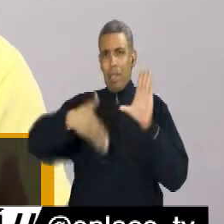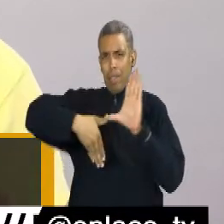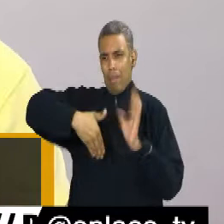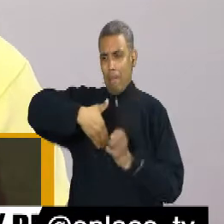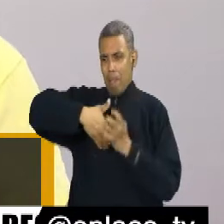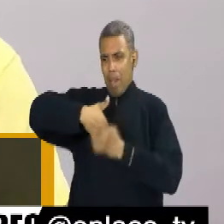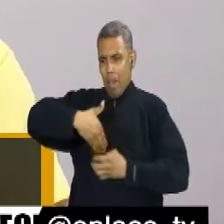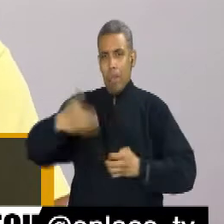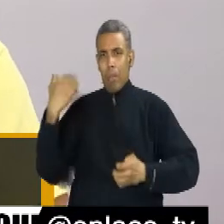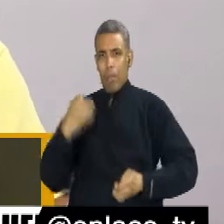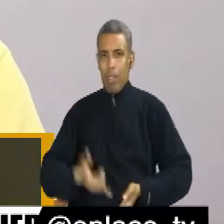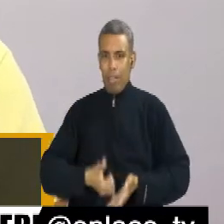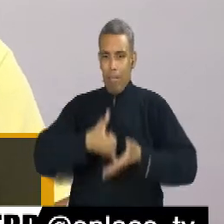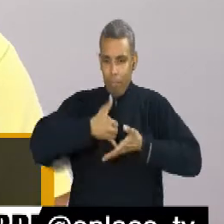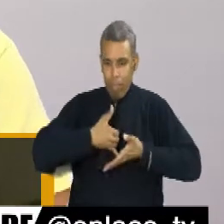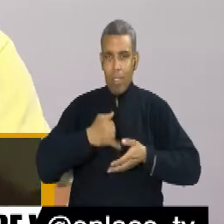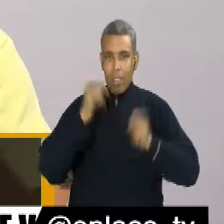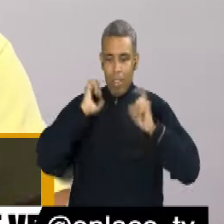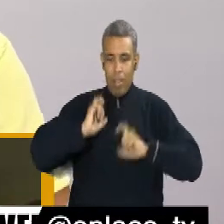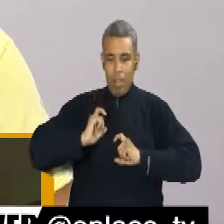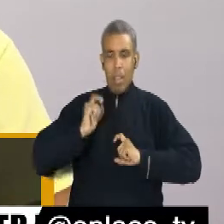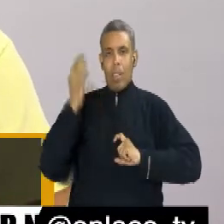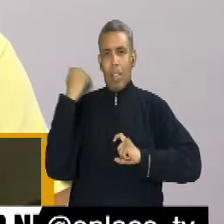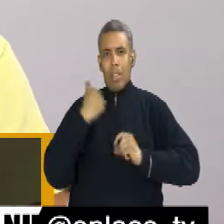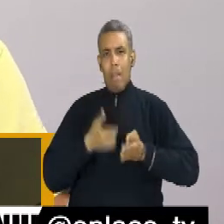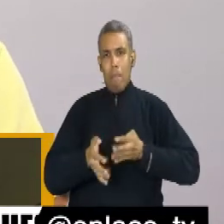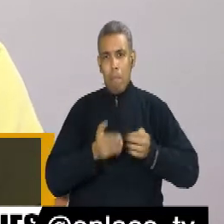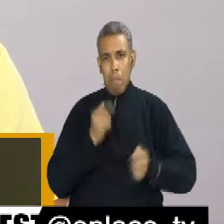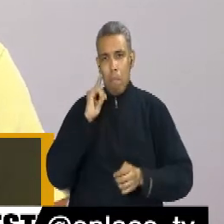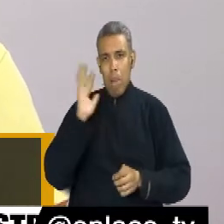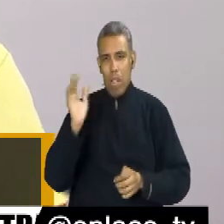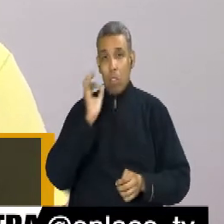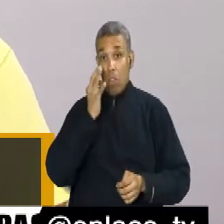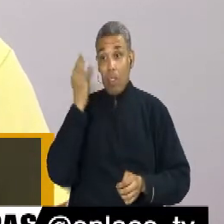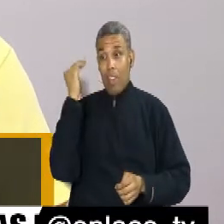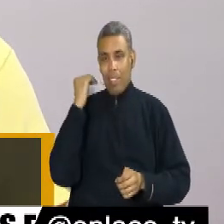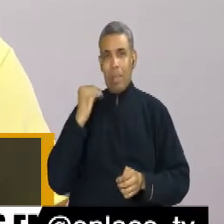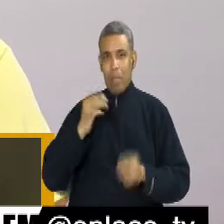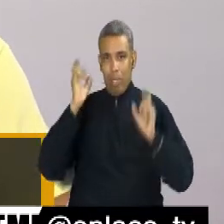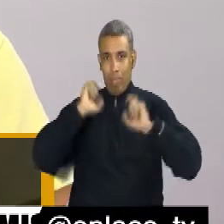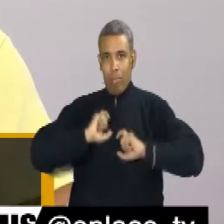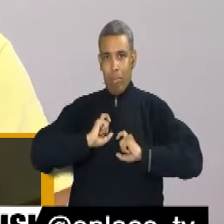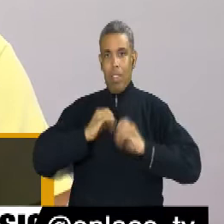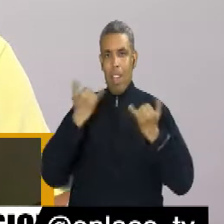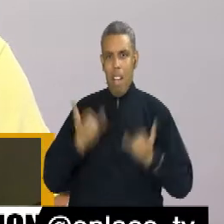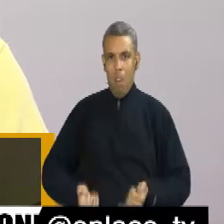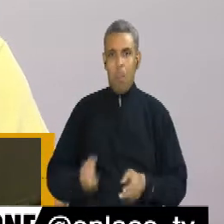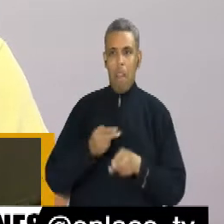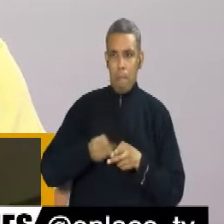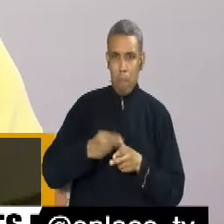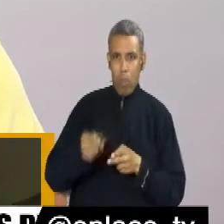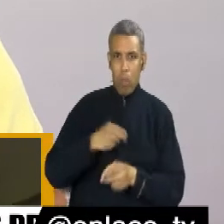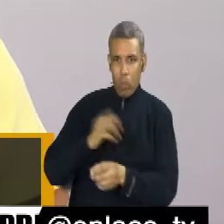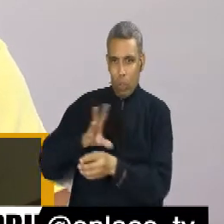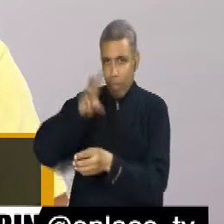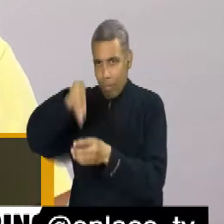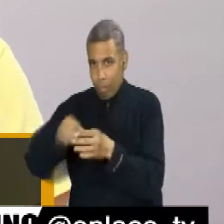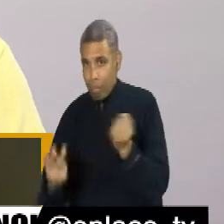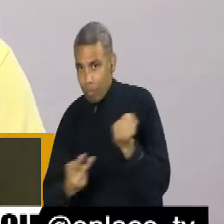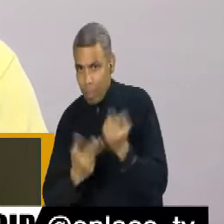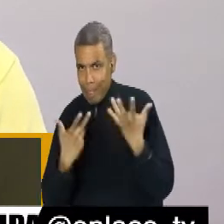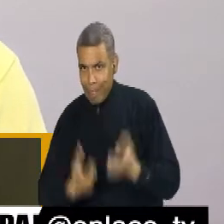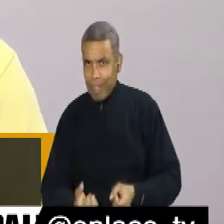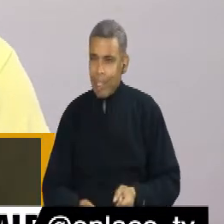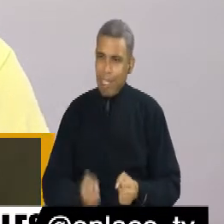a revalidar sus títulos a nivel nacional para poder conseguir el cupo para el Panamericano de Ecuador. Tenemos unos chicos como